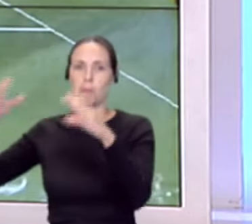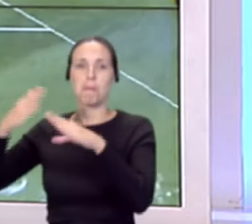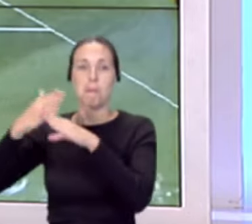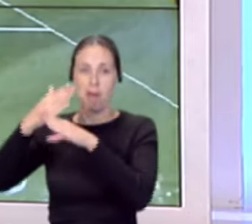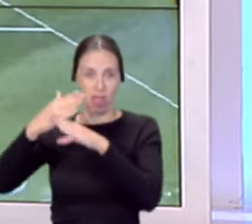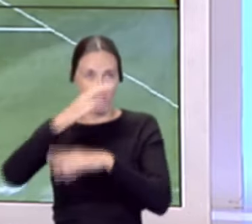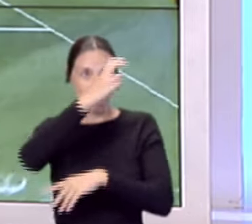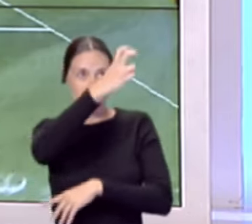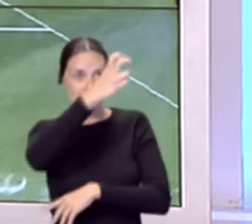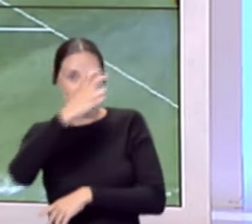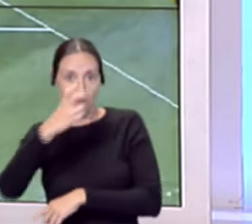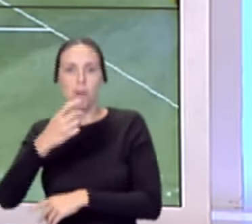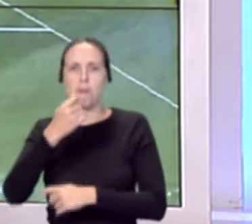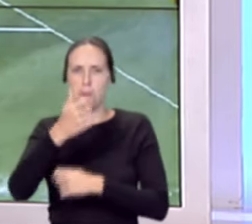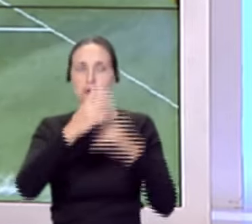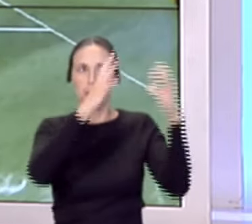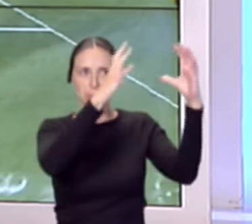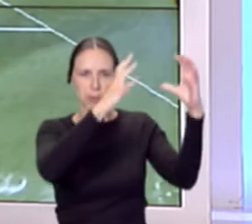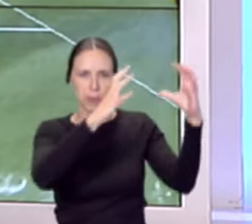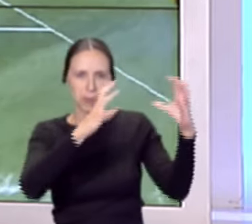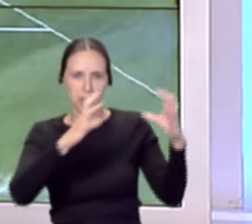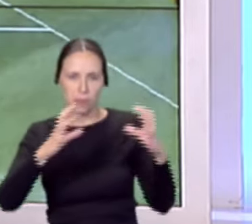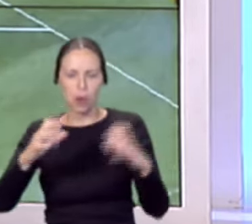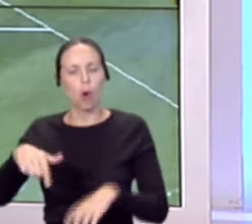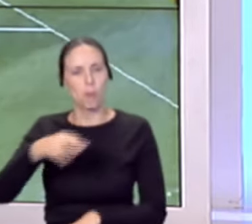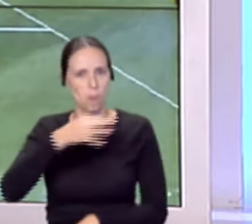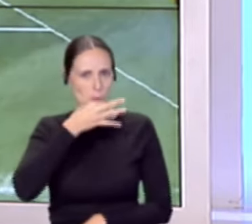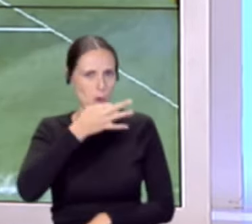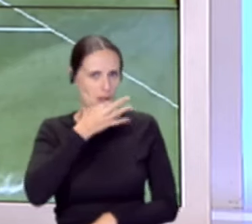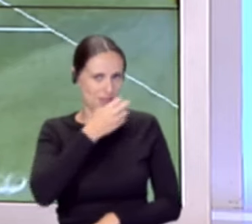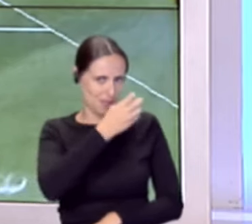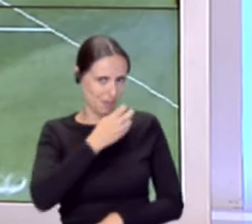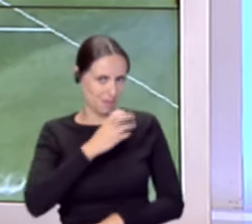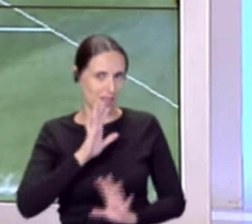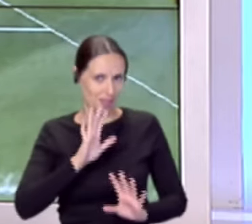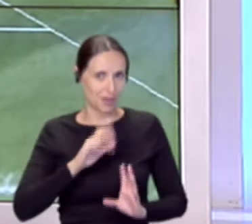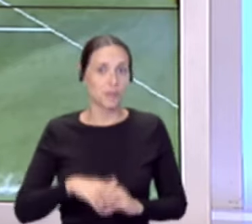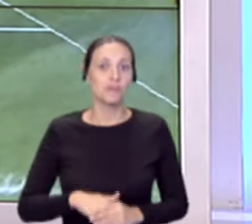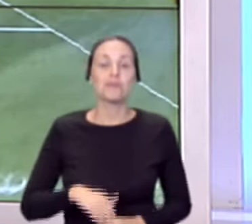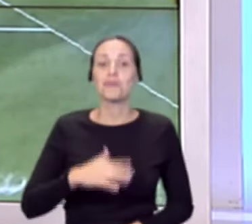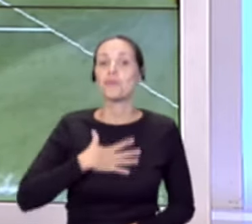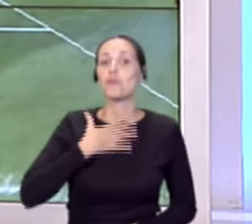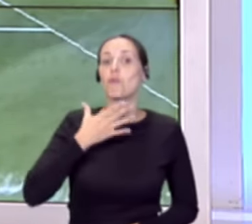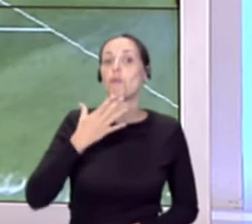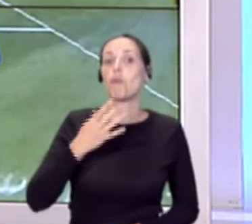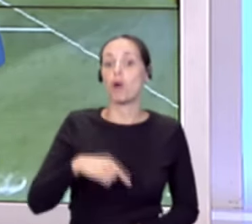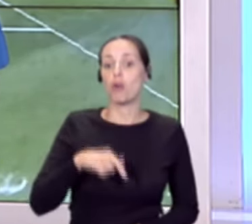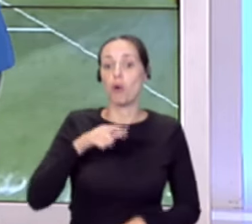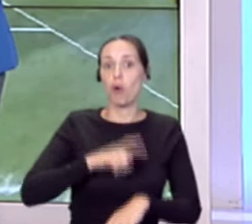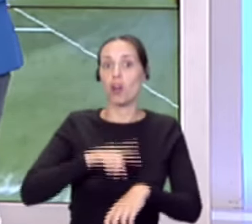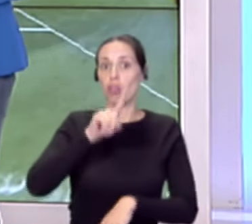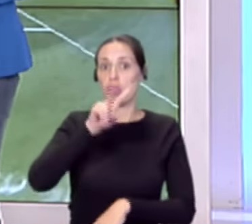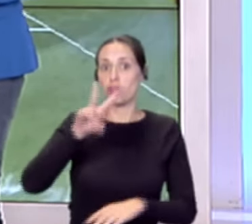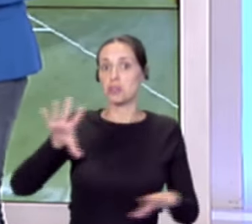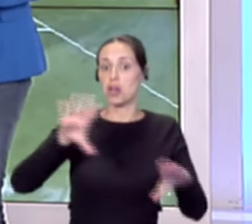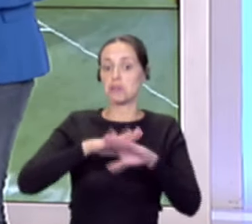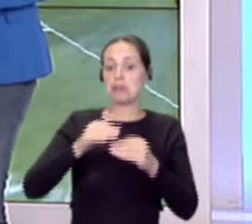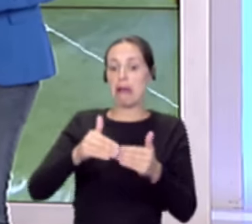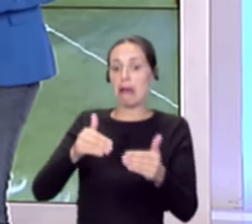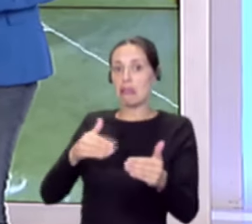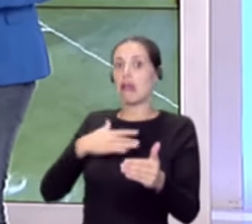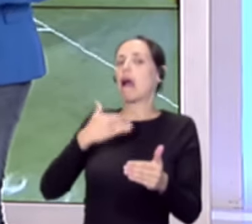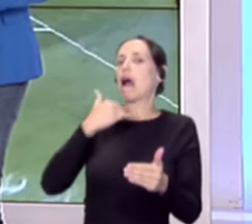esa nubosidad se irá acercando a lo largo de esta tarde a las islas. Cabe la posibilidad de que antes de medianoche tengamos algunas